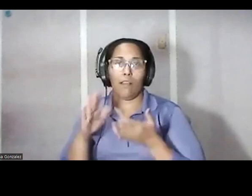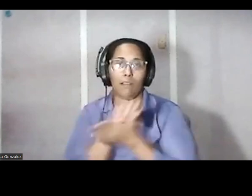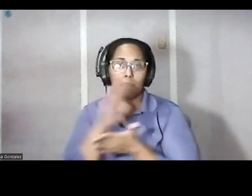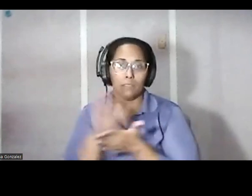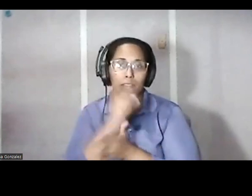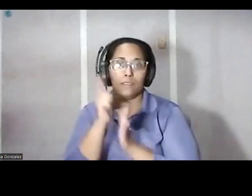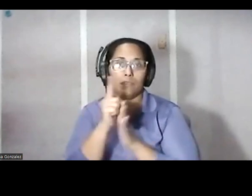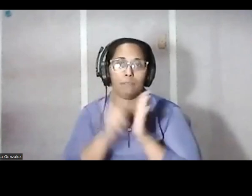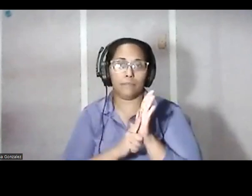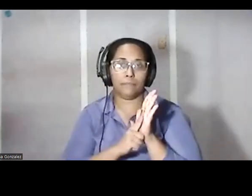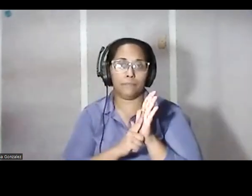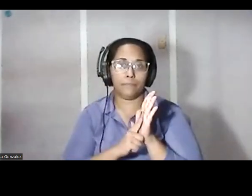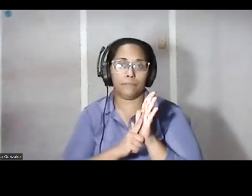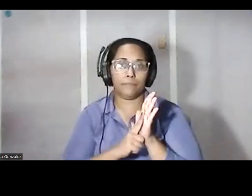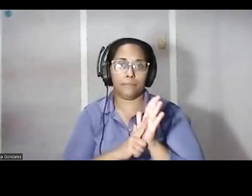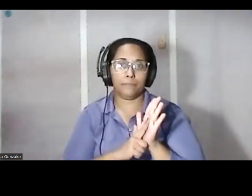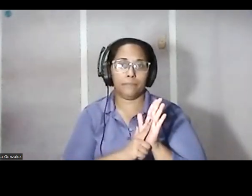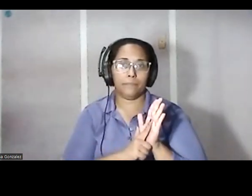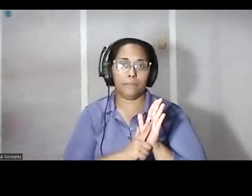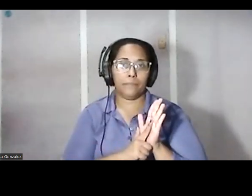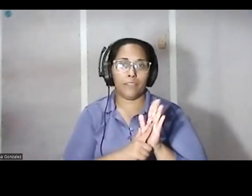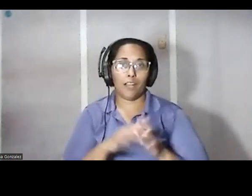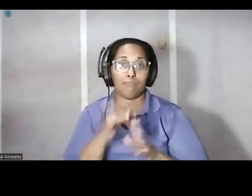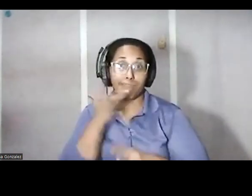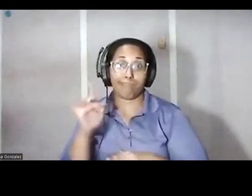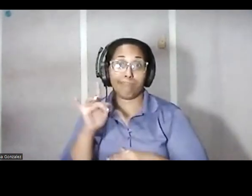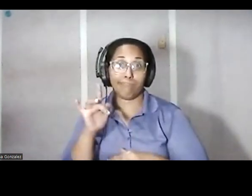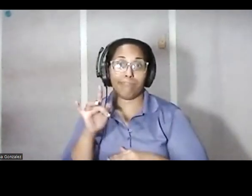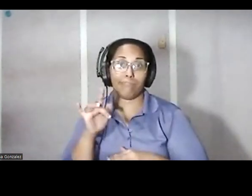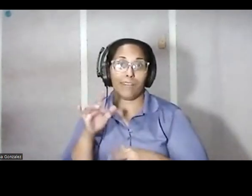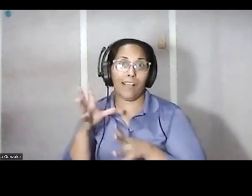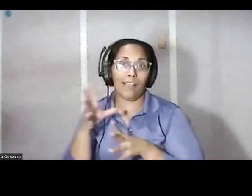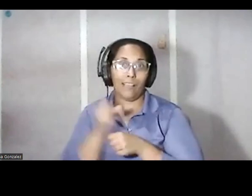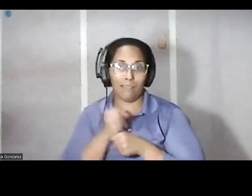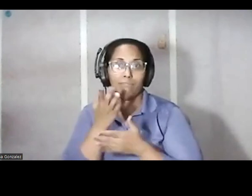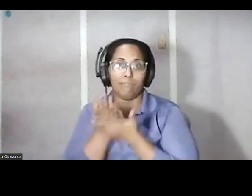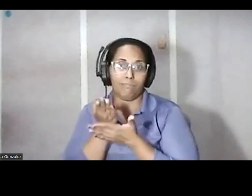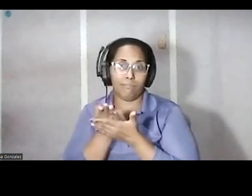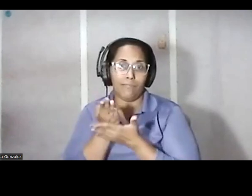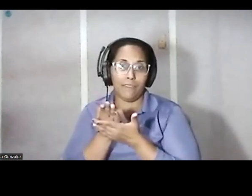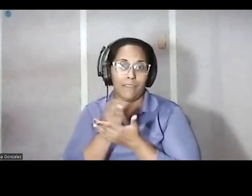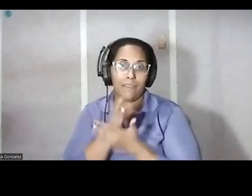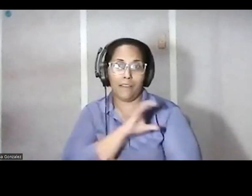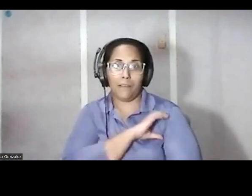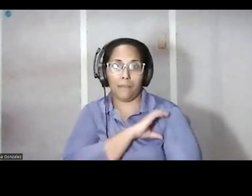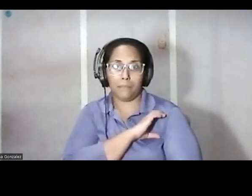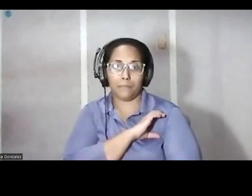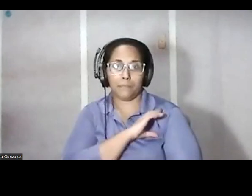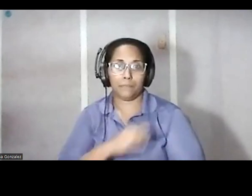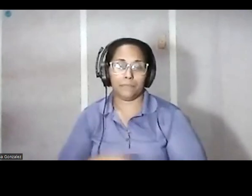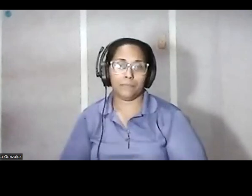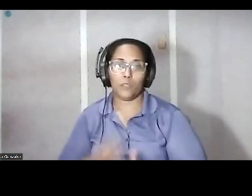de la documentación legal. La suerte fue que se consiguió, ¿verdad?, la evidencia de la policía,